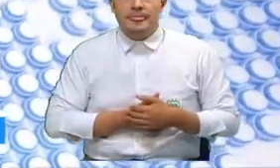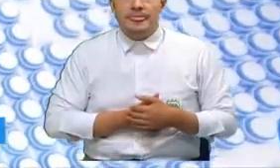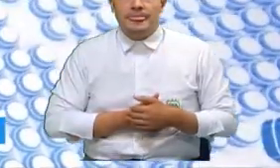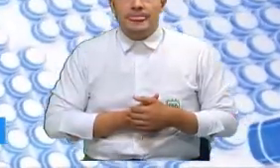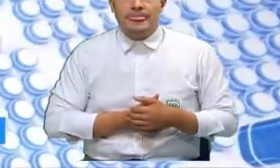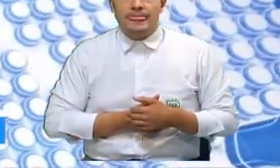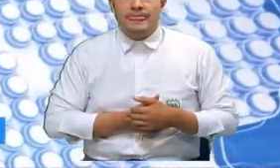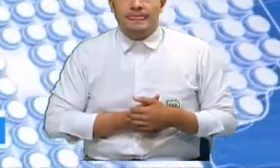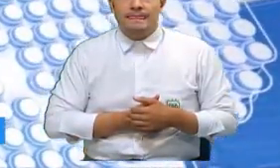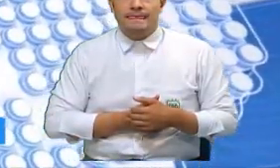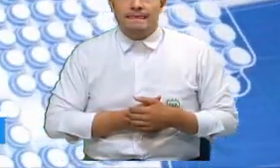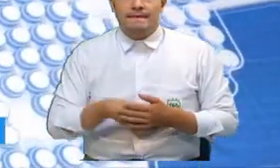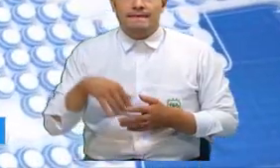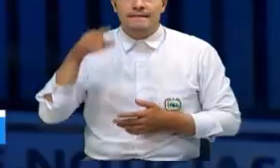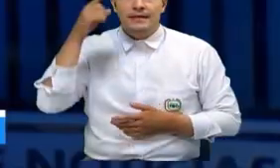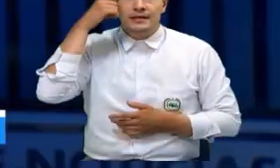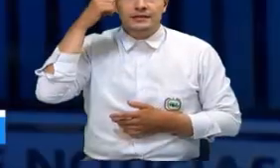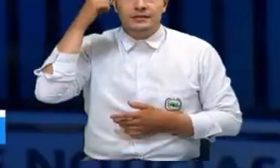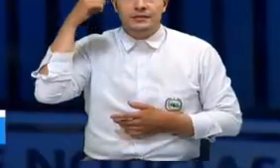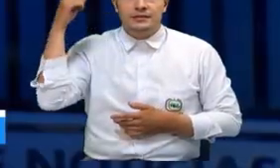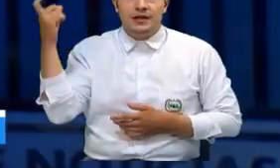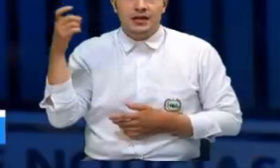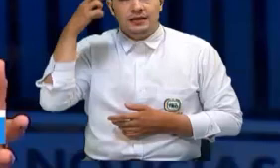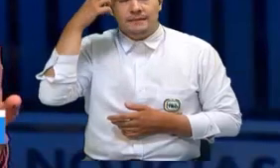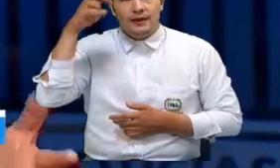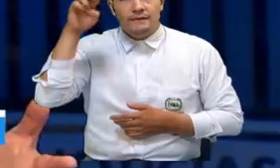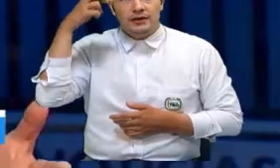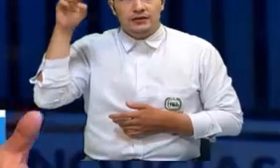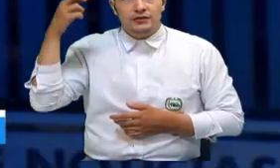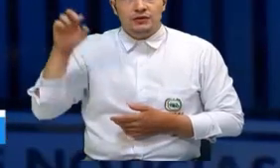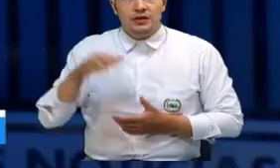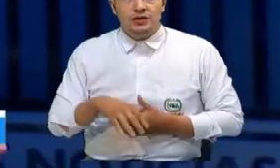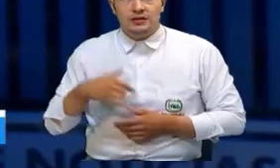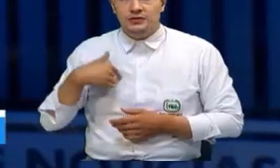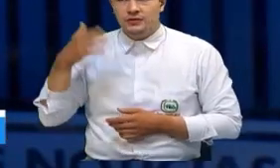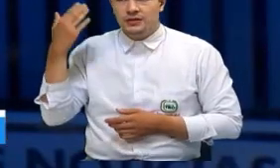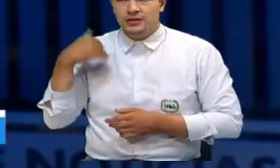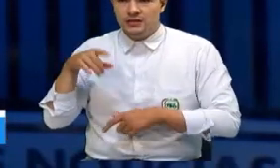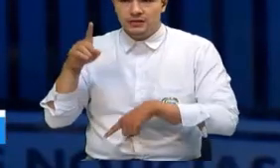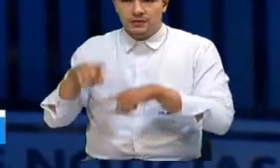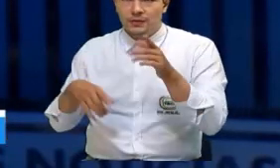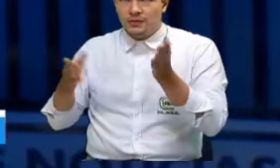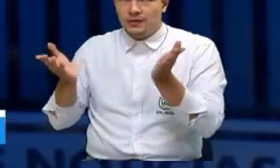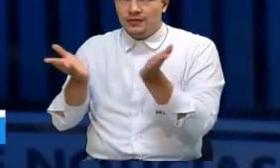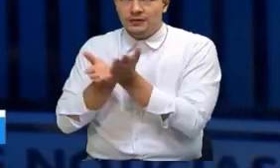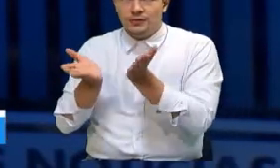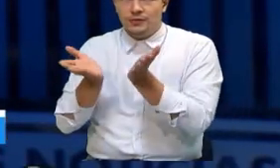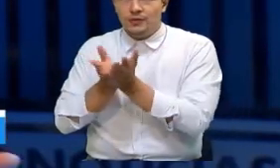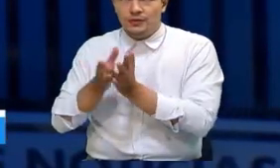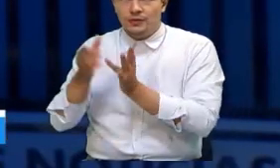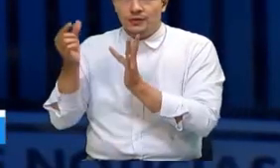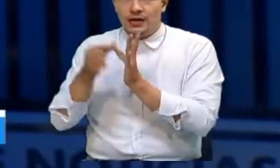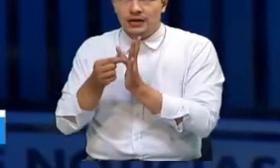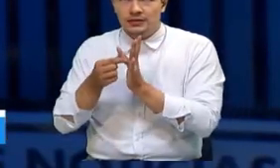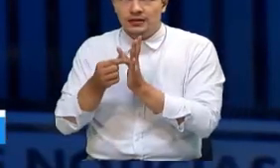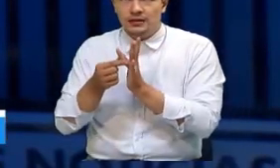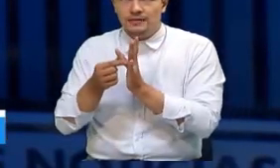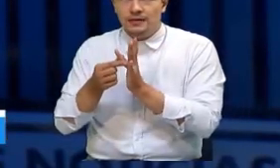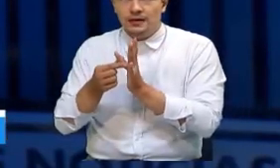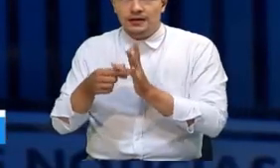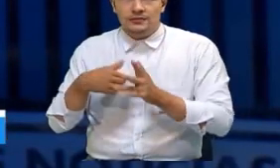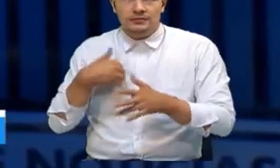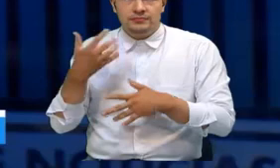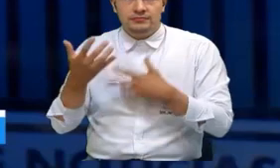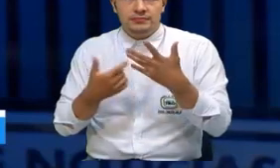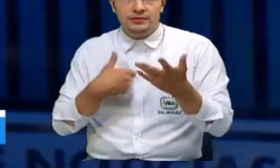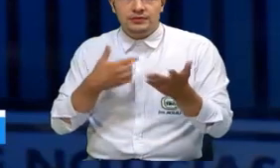y pues también soñando con ser profesional, no pude estudiar estando casada, entonces tuve